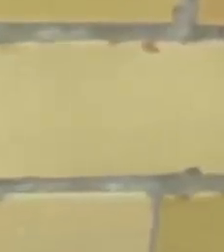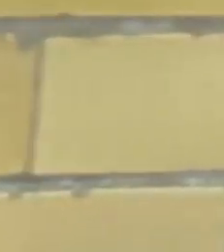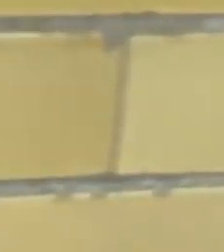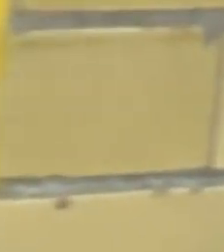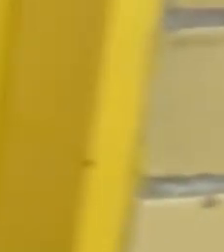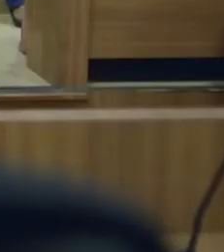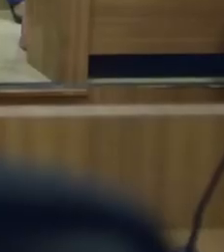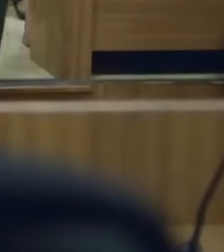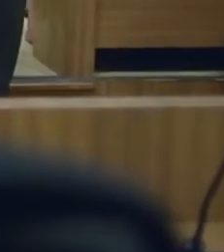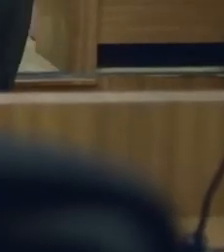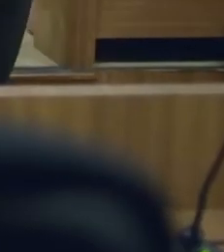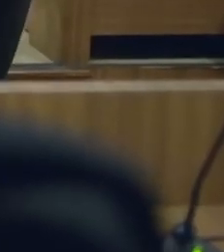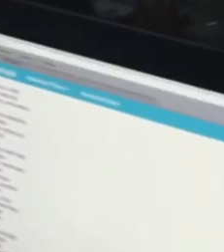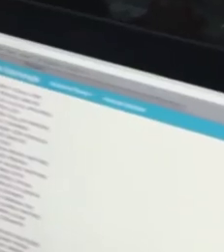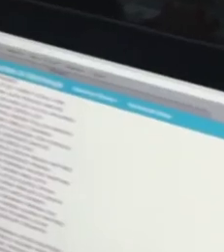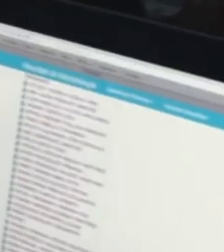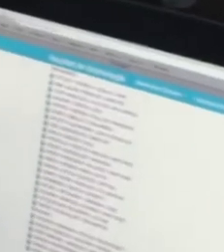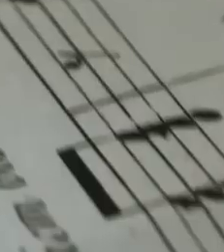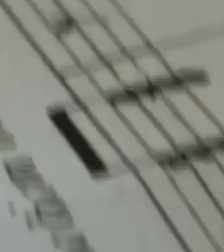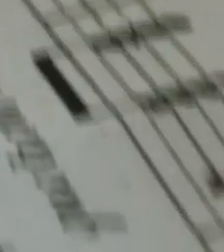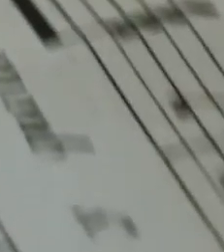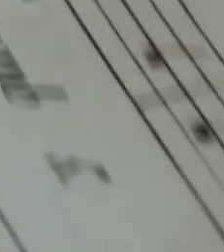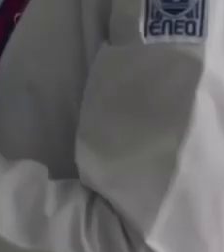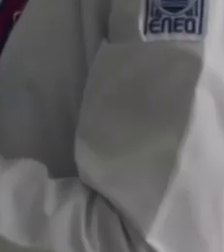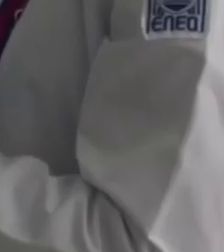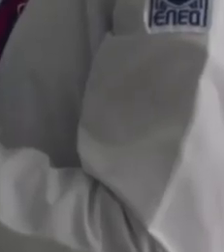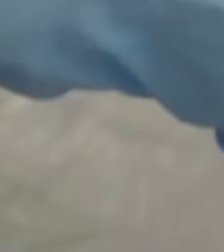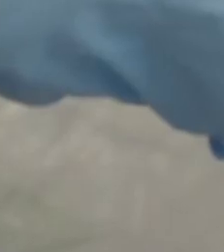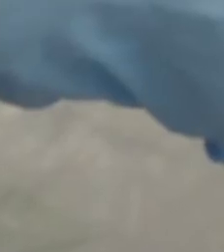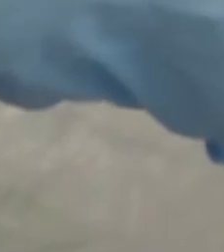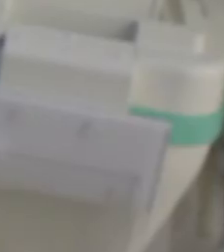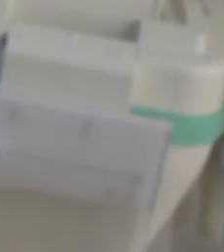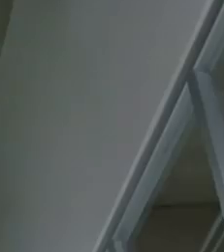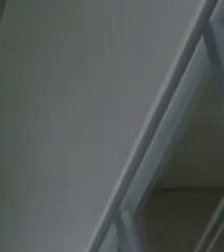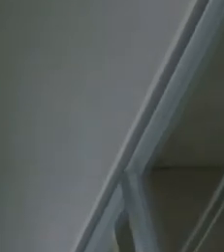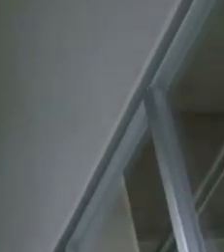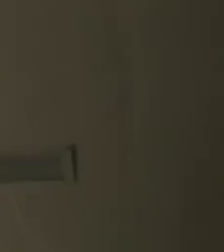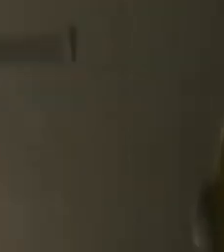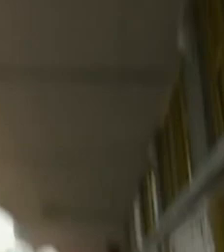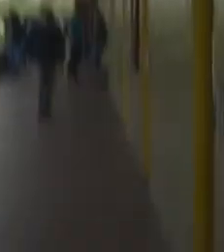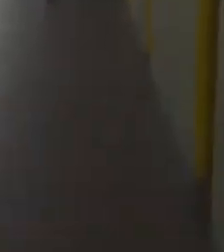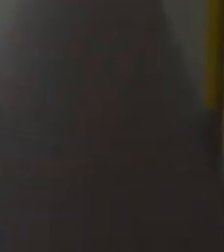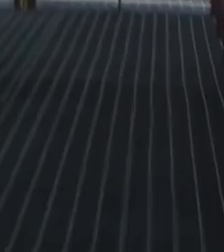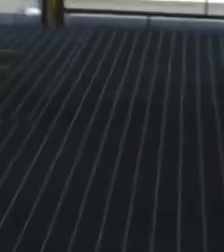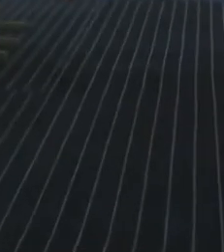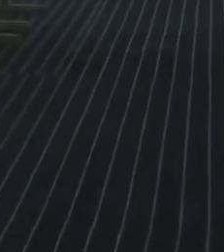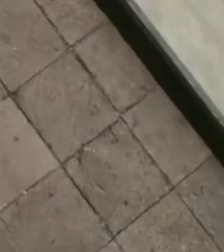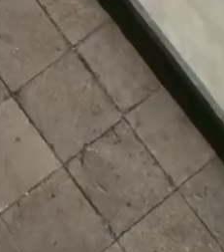con más de 120 carreras y 92 planes de estudio de maestría y doctorado